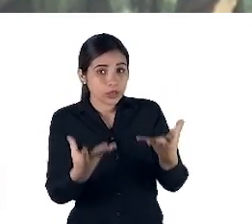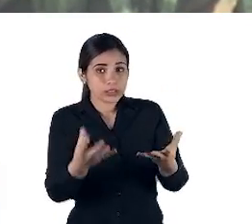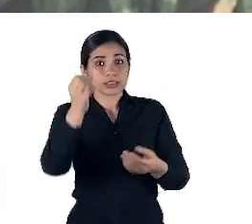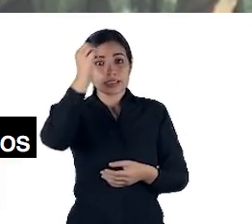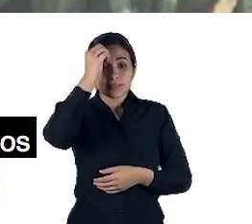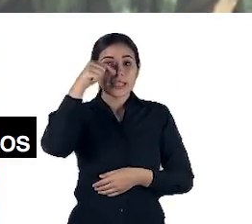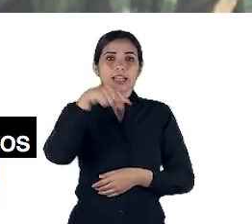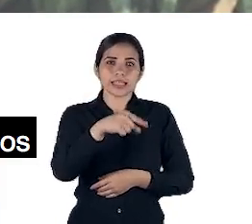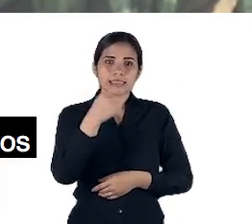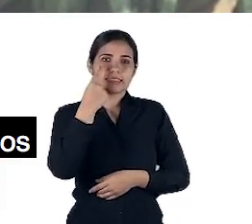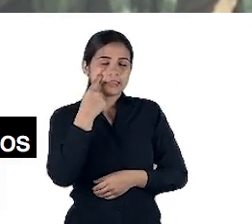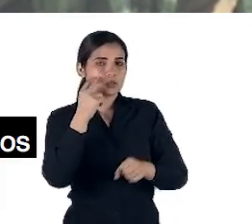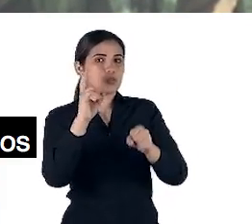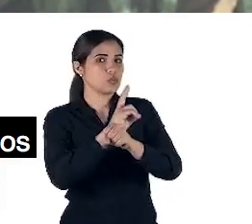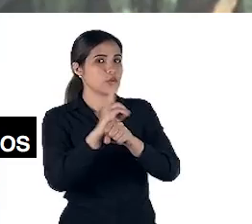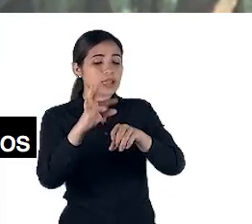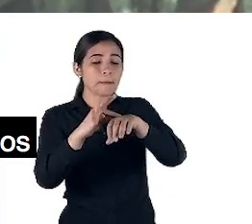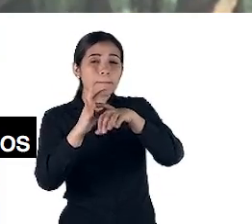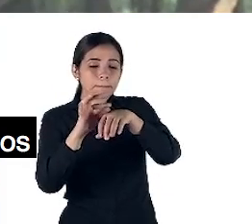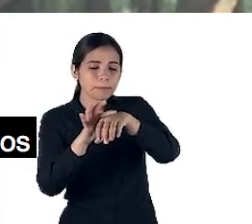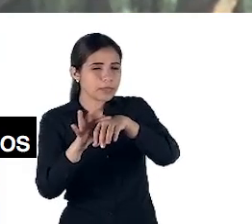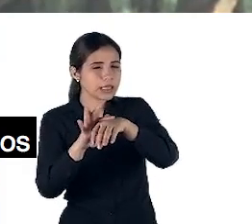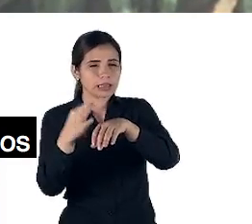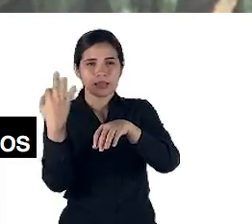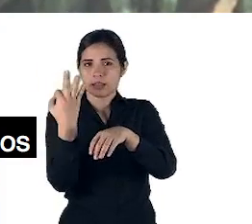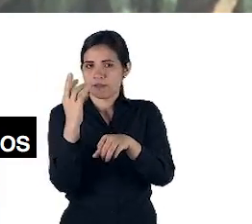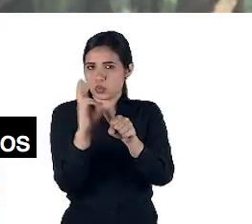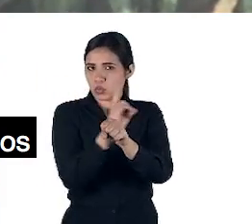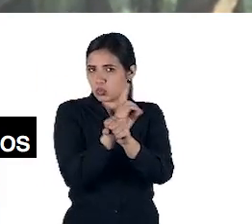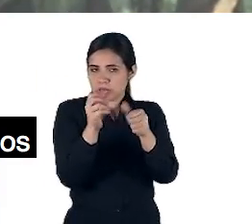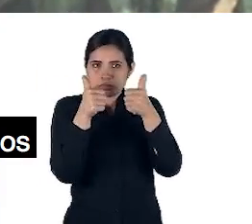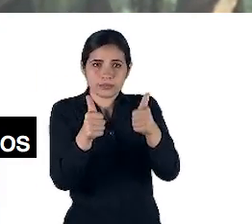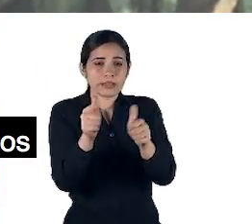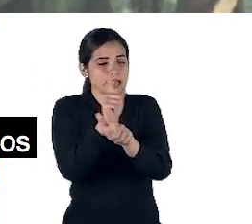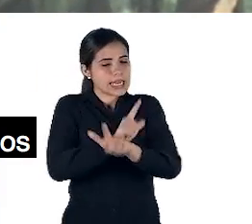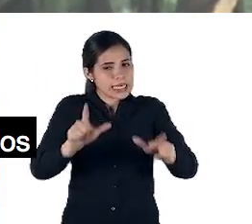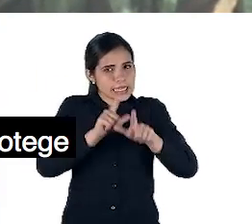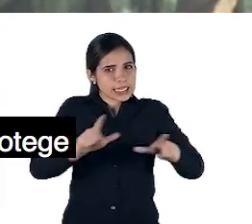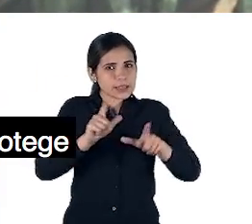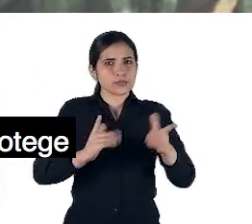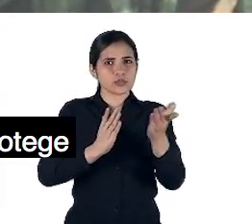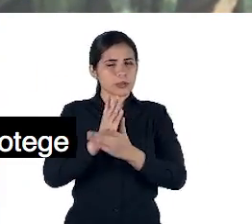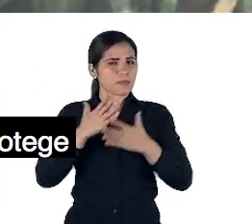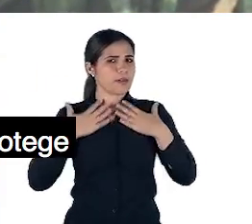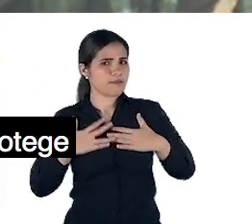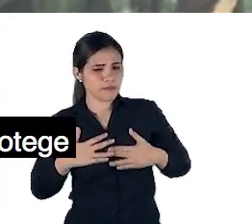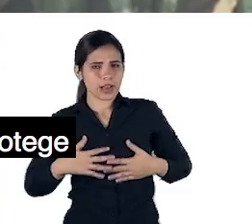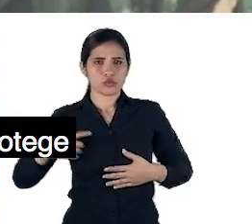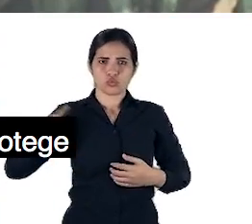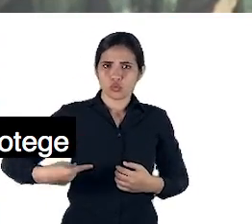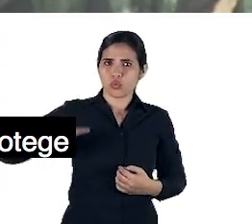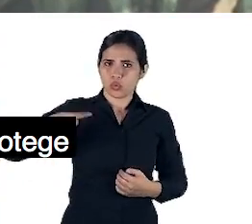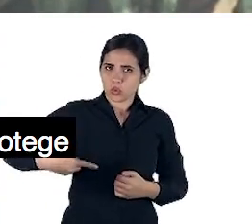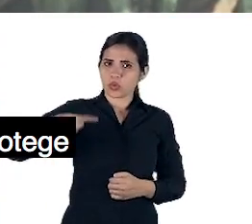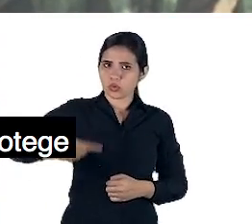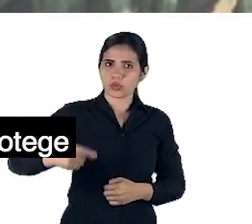reacción. La piel hay que cuidar mucho y la higiene, el baño diario, 2 o 3 veces, de acuerdo a